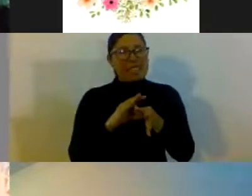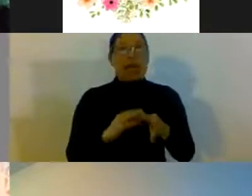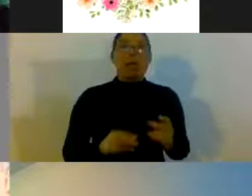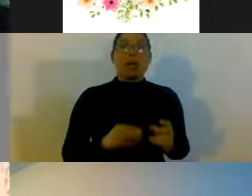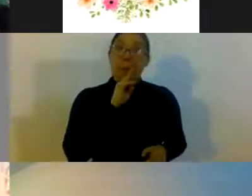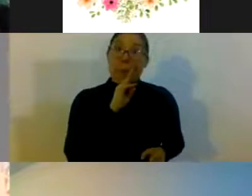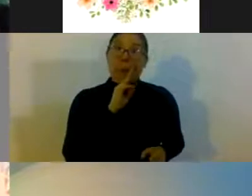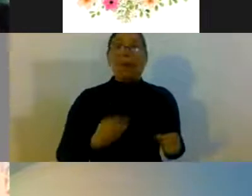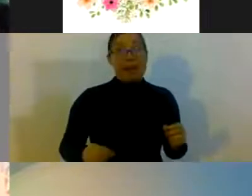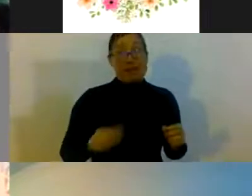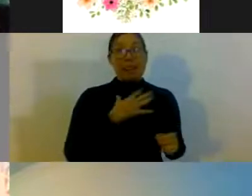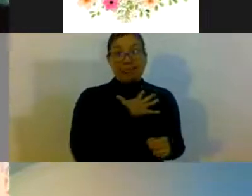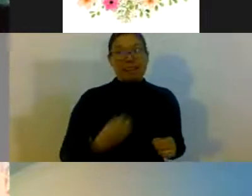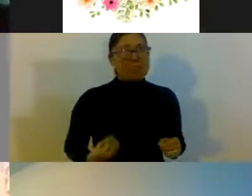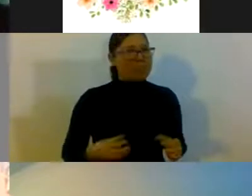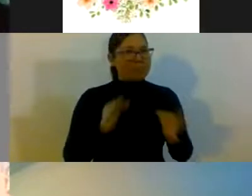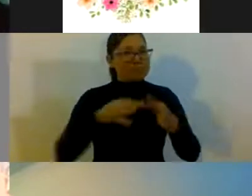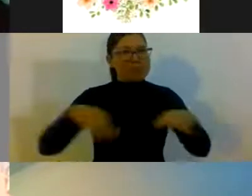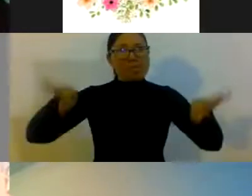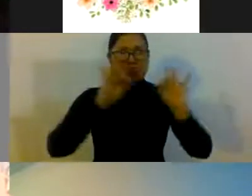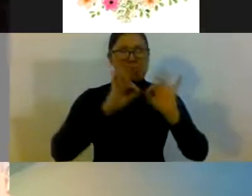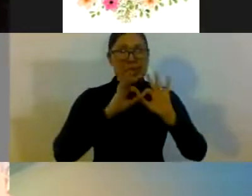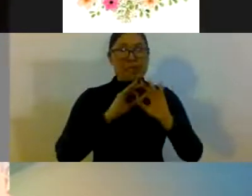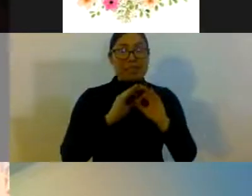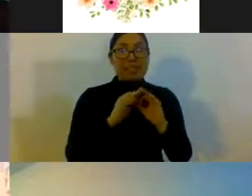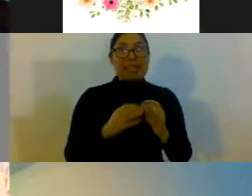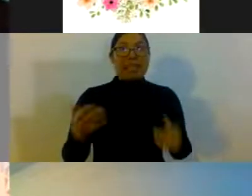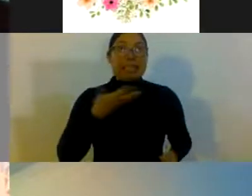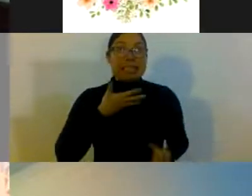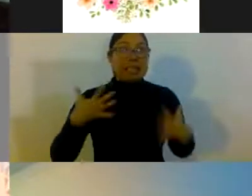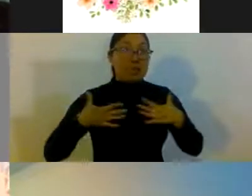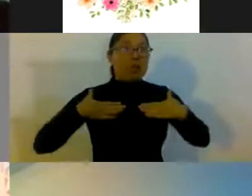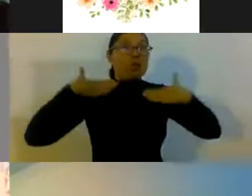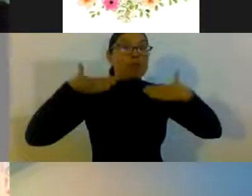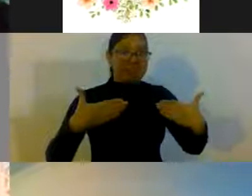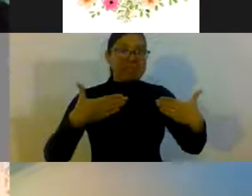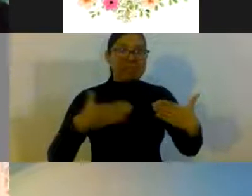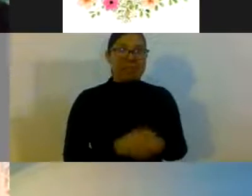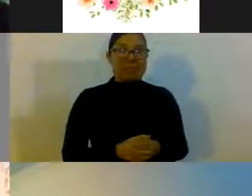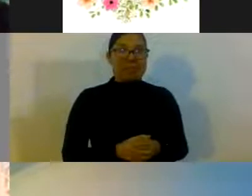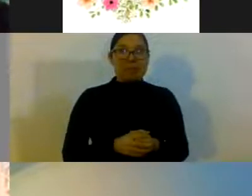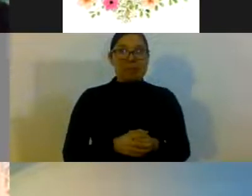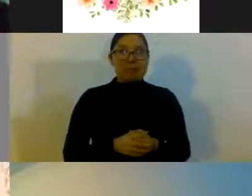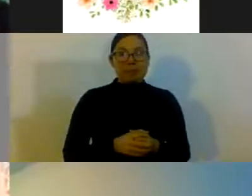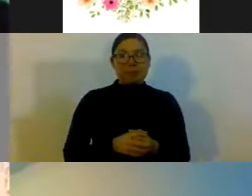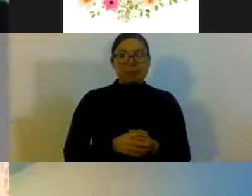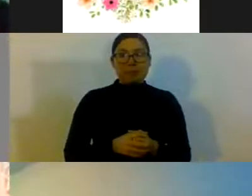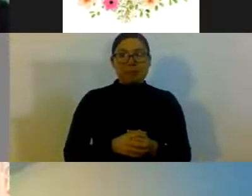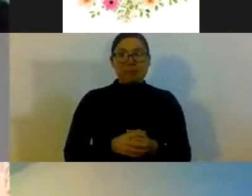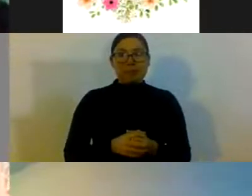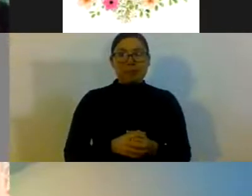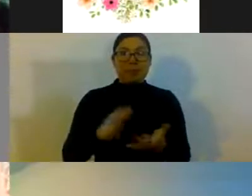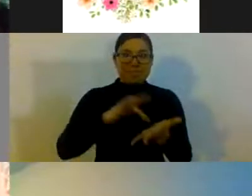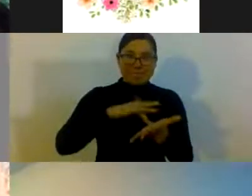de poder platicar de cualquier situación y la mamá sepa cómo hacerlo. Muchas gracias, Lizeth y Saraí,